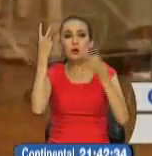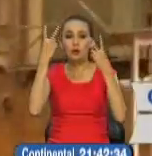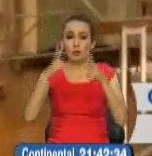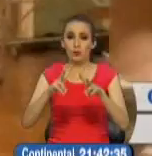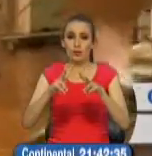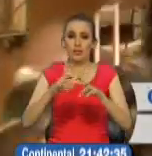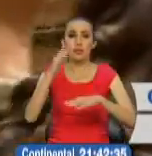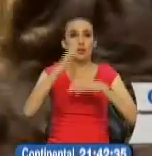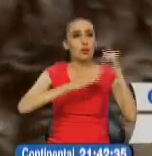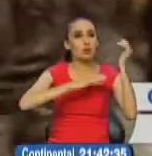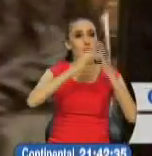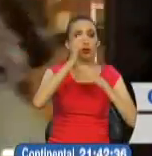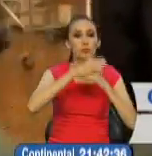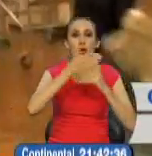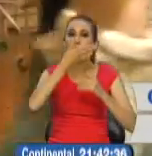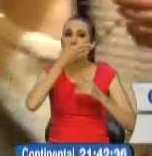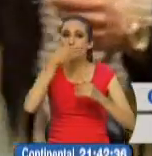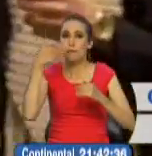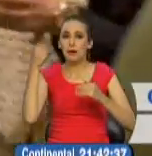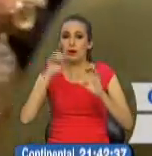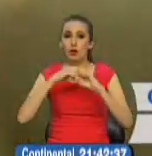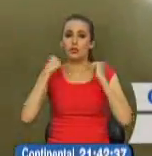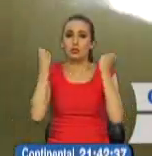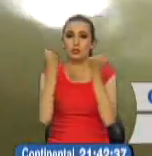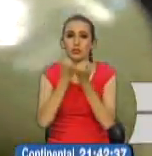podemos construir una mejor sociedad.